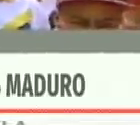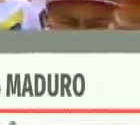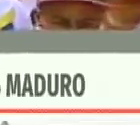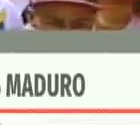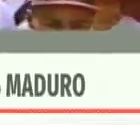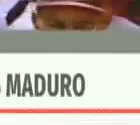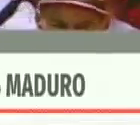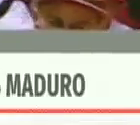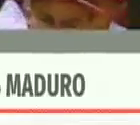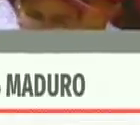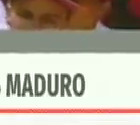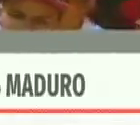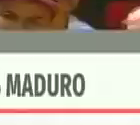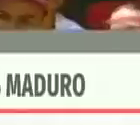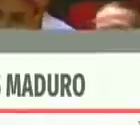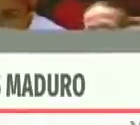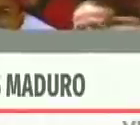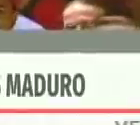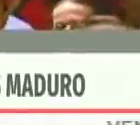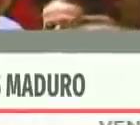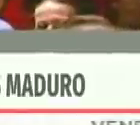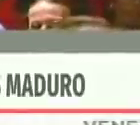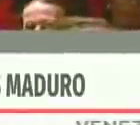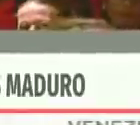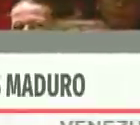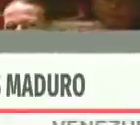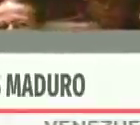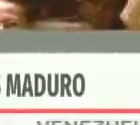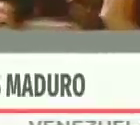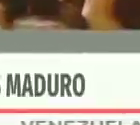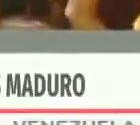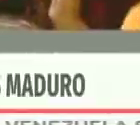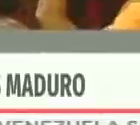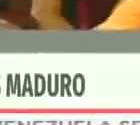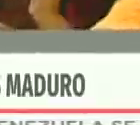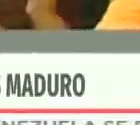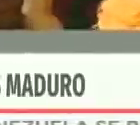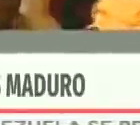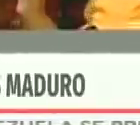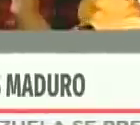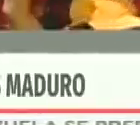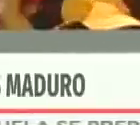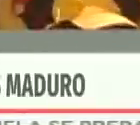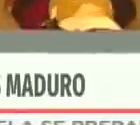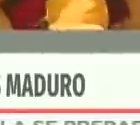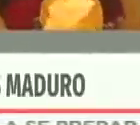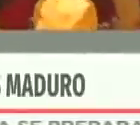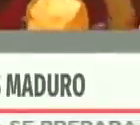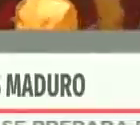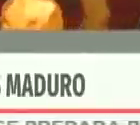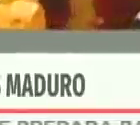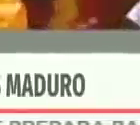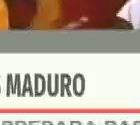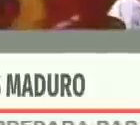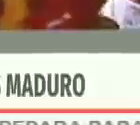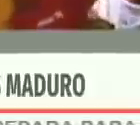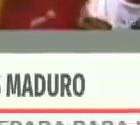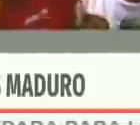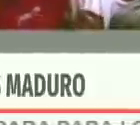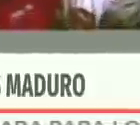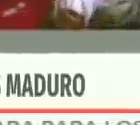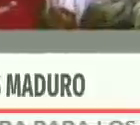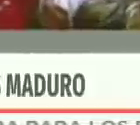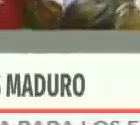Y ahorita, en este momento, donde quieren venir con injerencia a nuestro